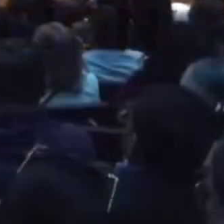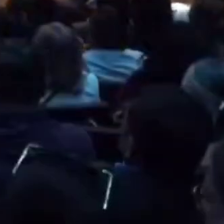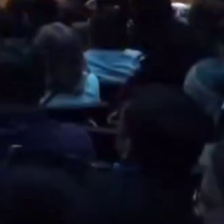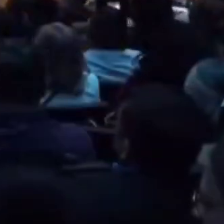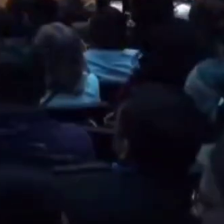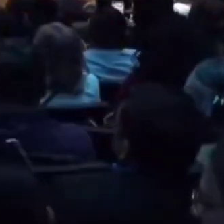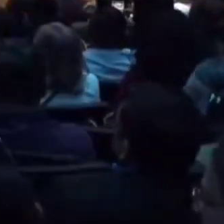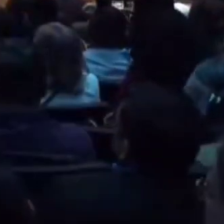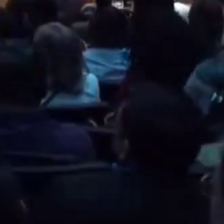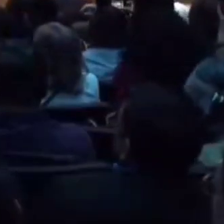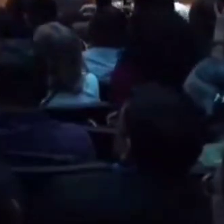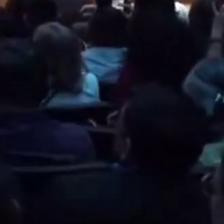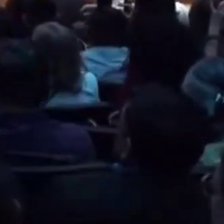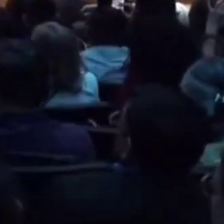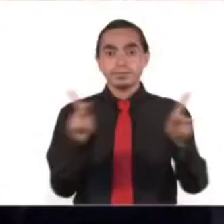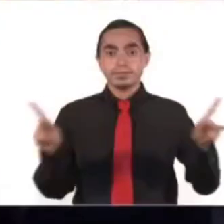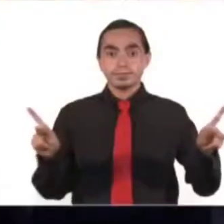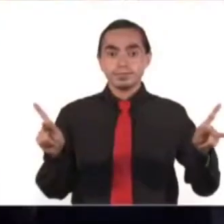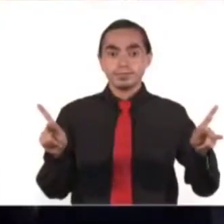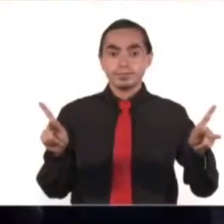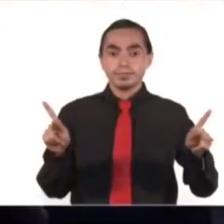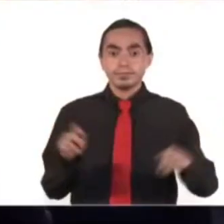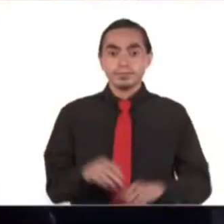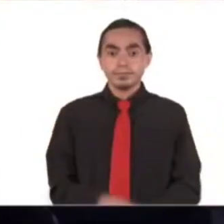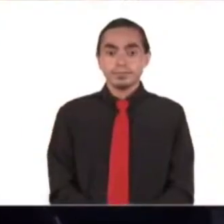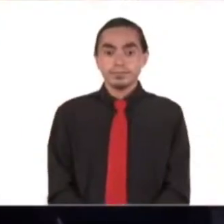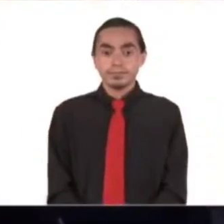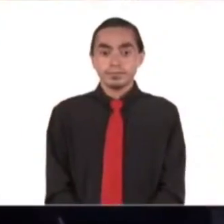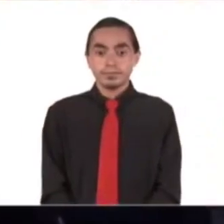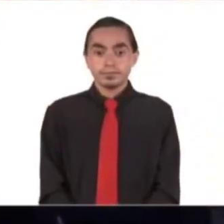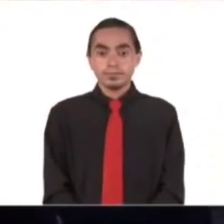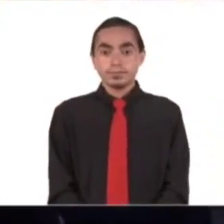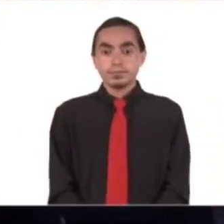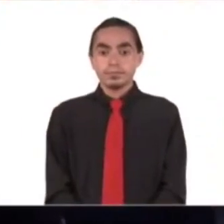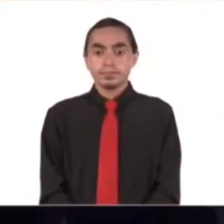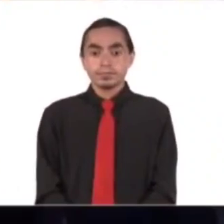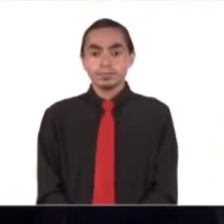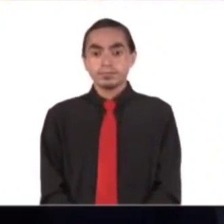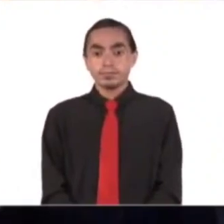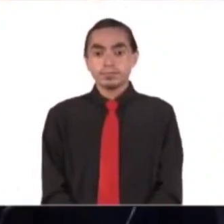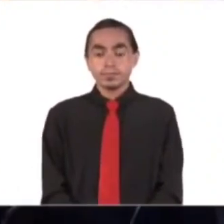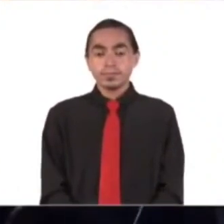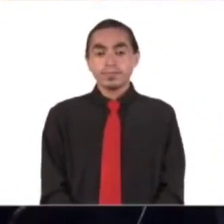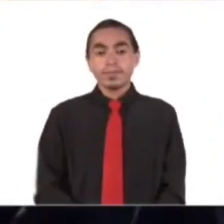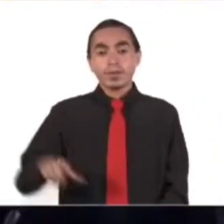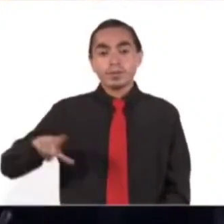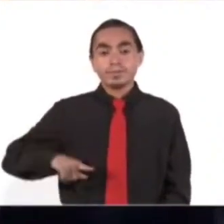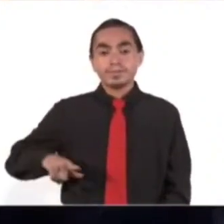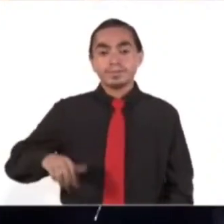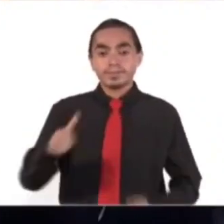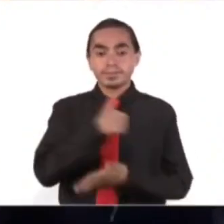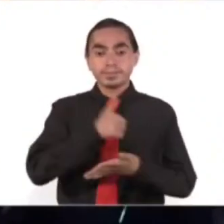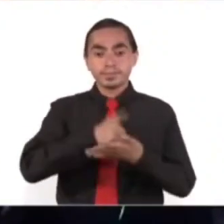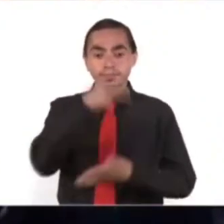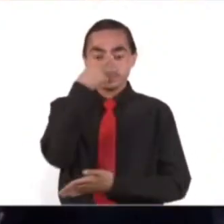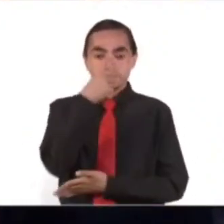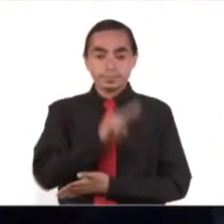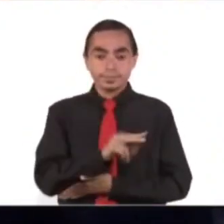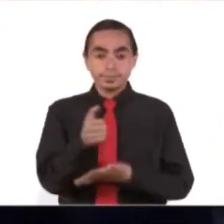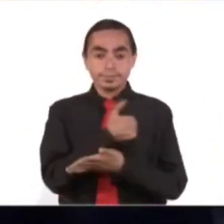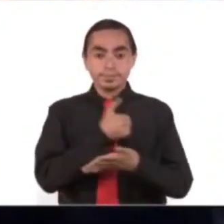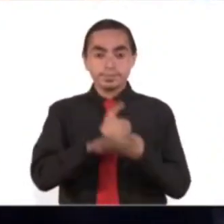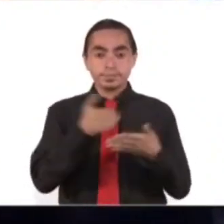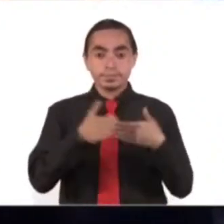Tengan todas y todos ustedes. El Gobierno de la Ciudad de México, ciudad innovadora y de